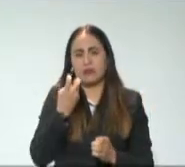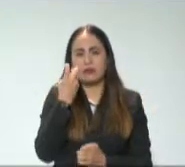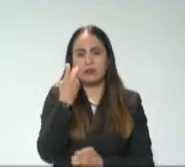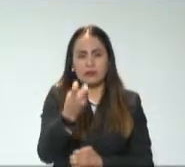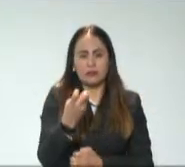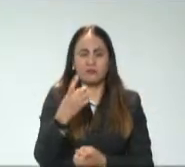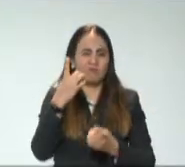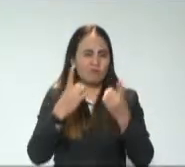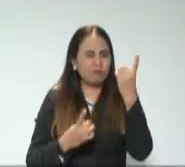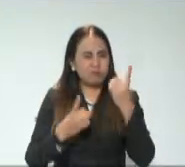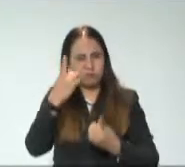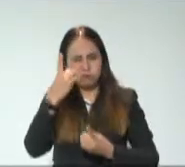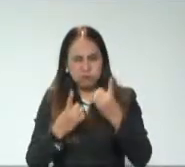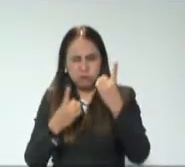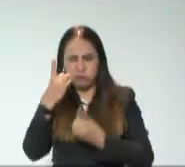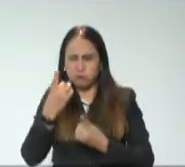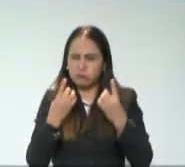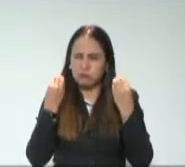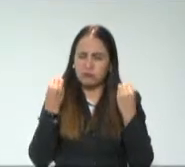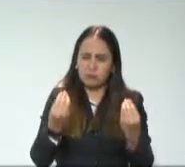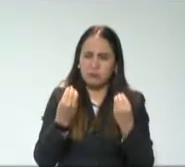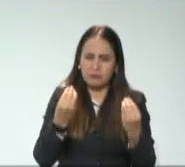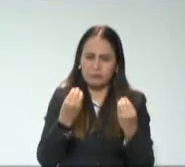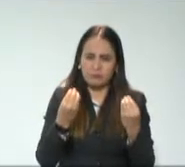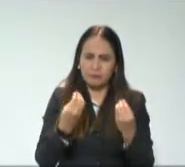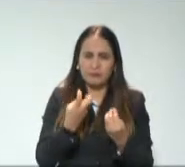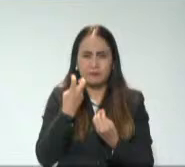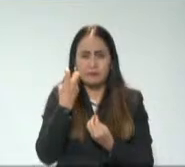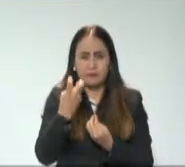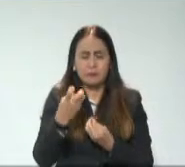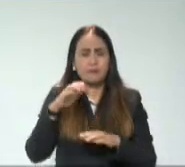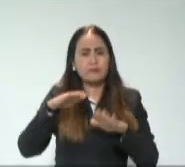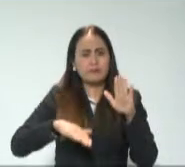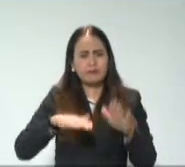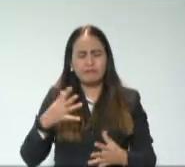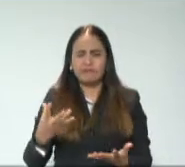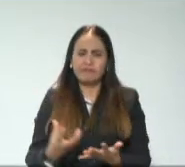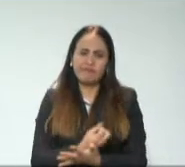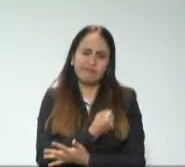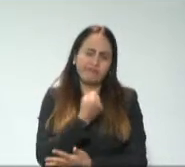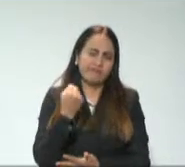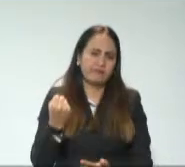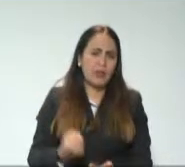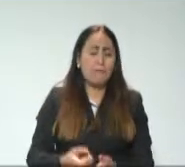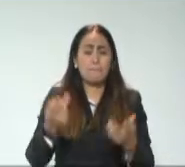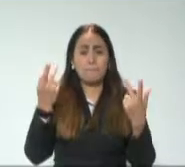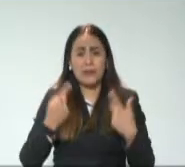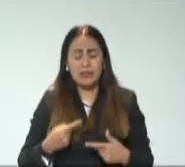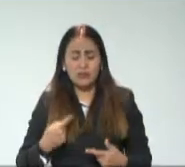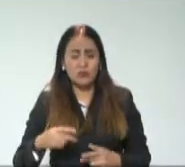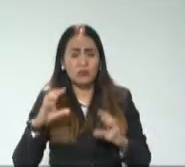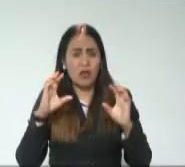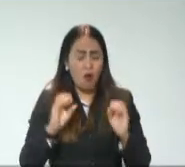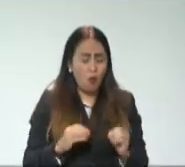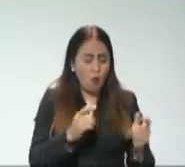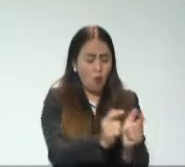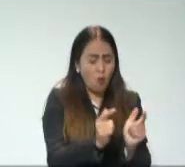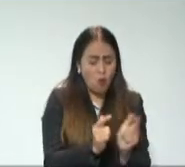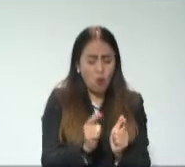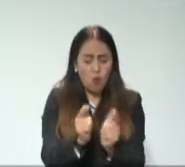de incertidumbre nos llevan a la frustración cuando la población o ciertos grupos de la